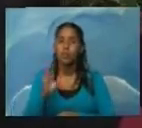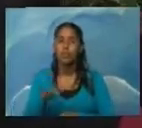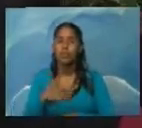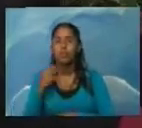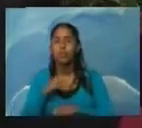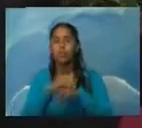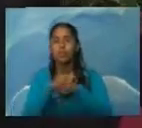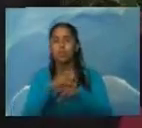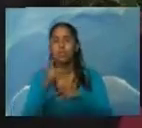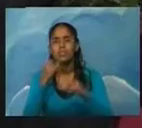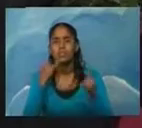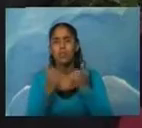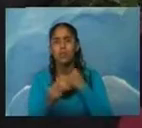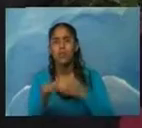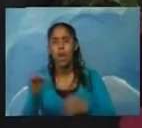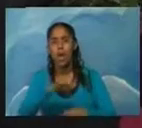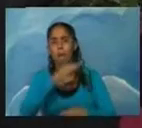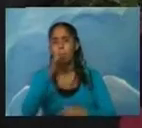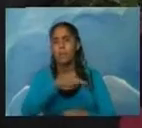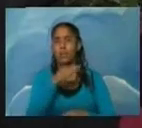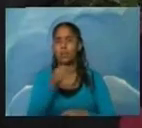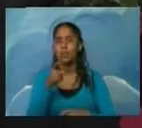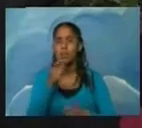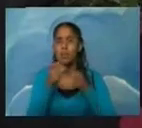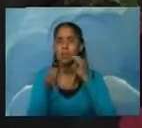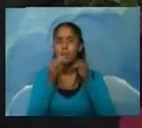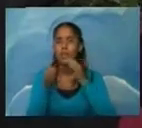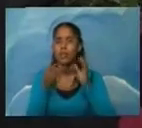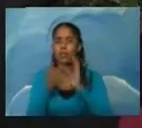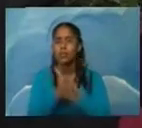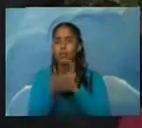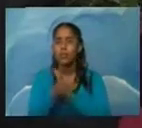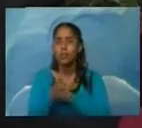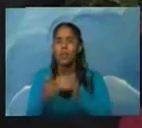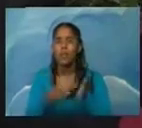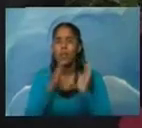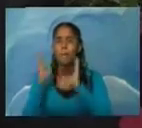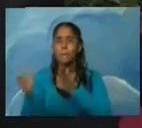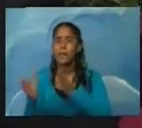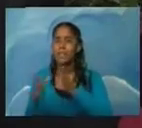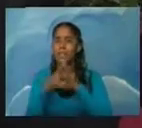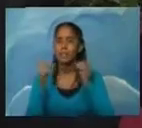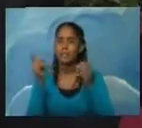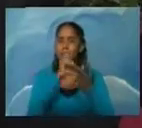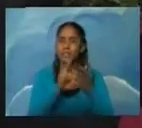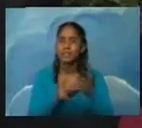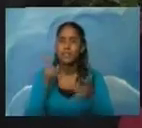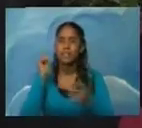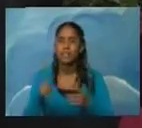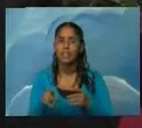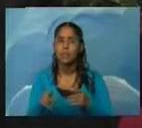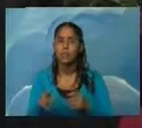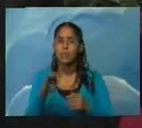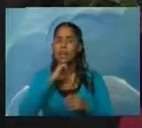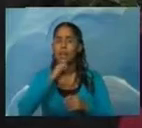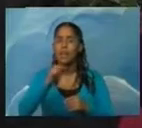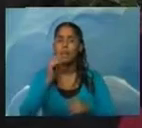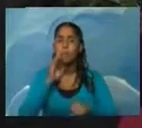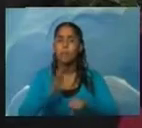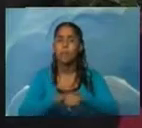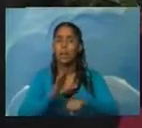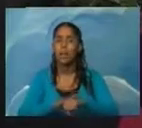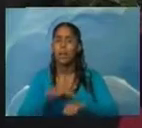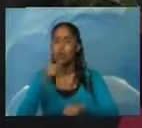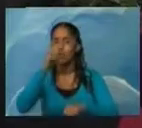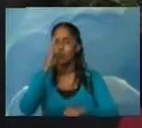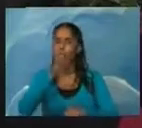término espiritual. Ya hemos explicado acerca de la parte literal, que también es pecado, porque Dios está